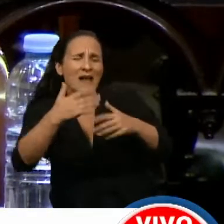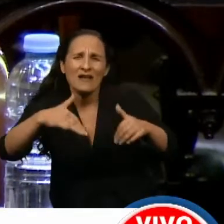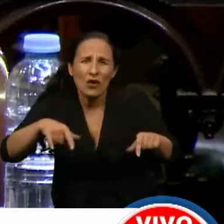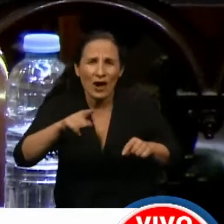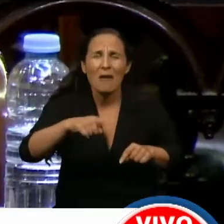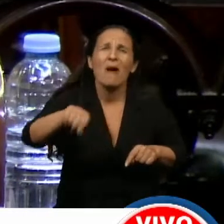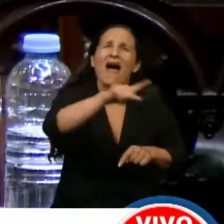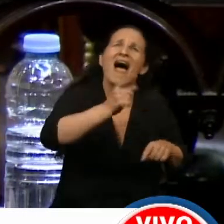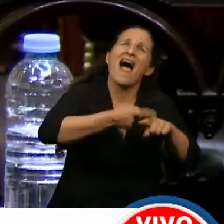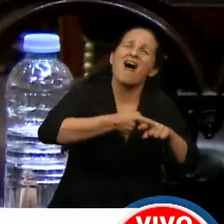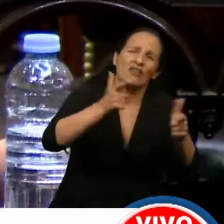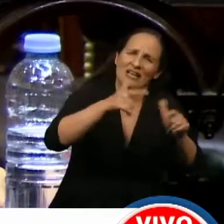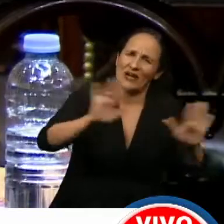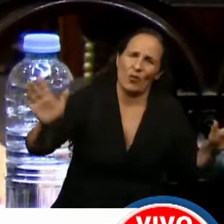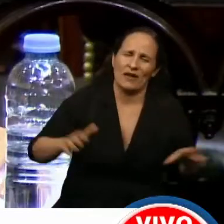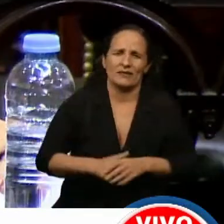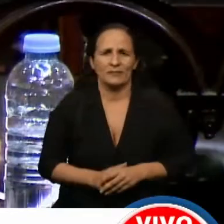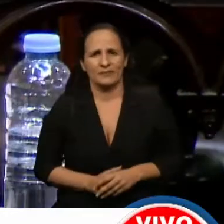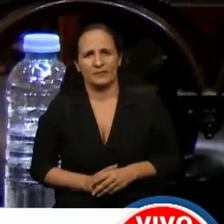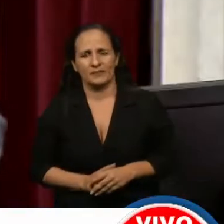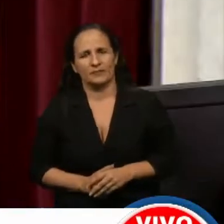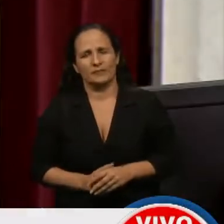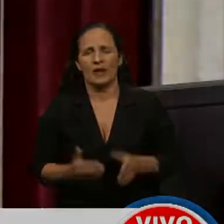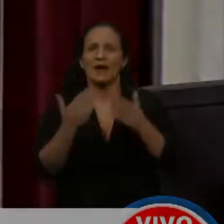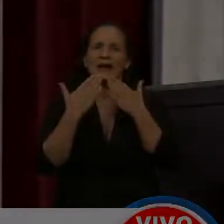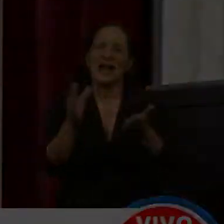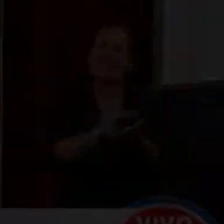les aseguro que no van a tener nada para festejar. Gracias, señora diputada.